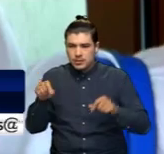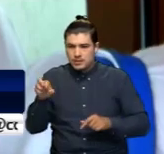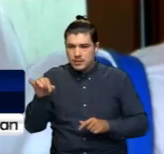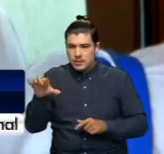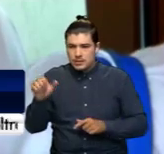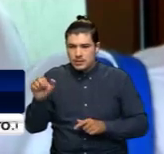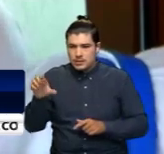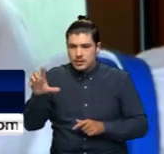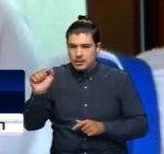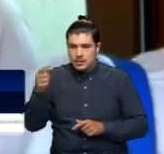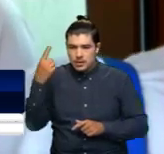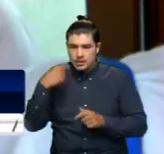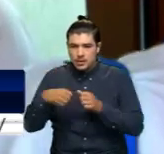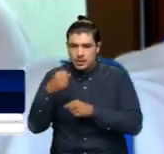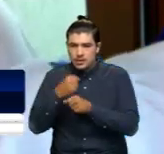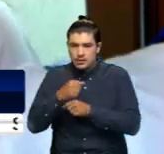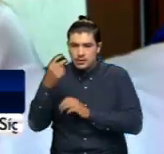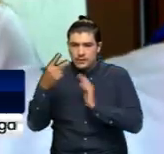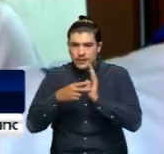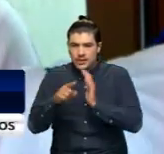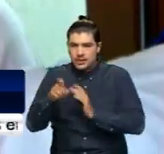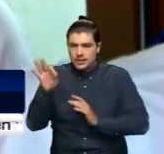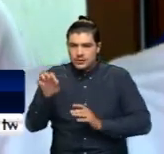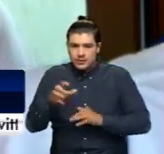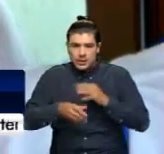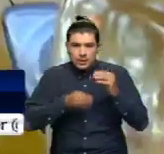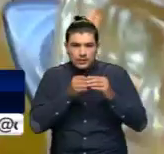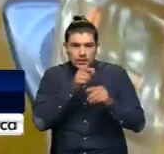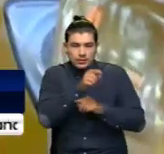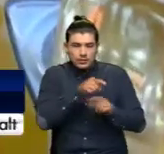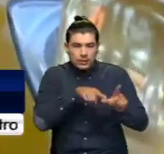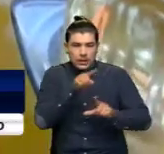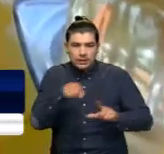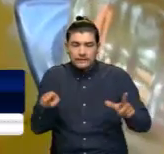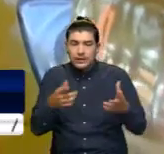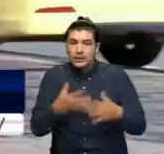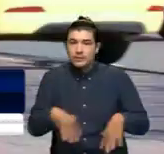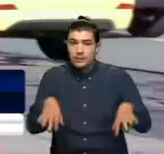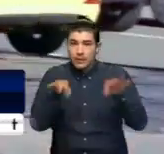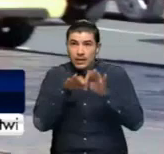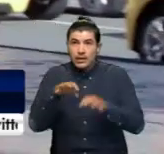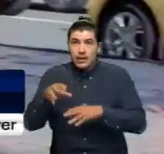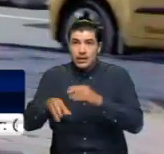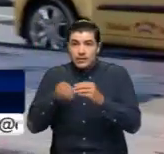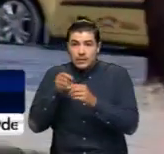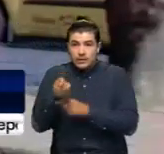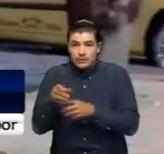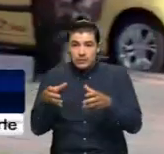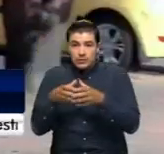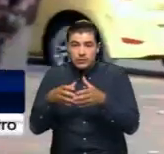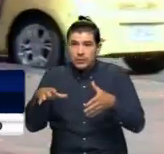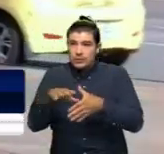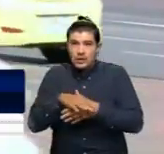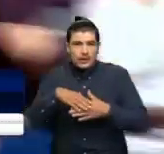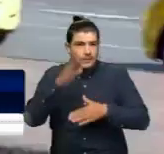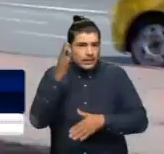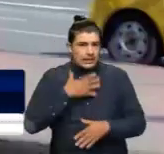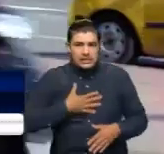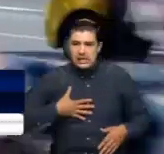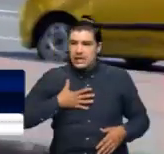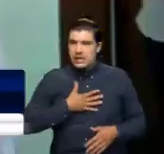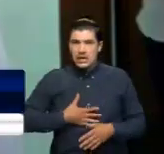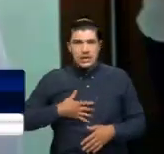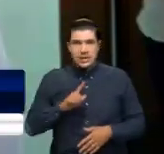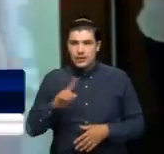el transcurso de 2018. Esto pues es una cifra relevante. El gremio de taxistas sería el más inconforme con esta